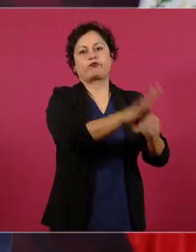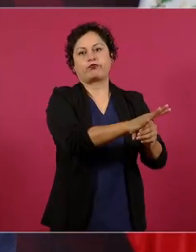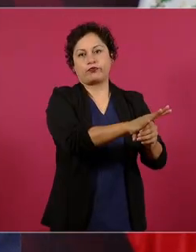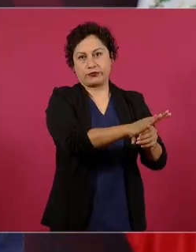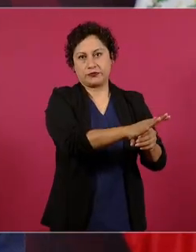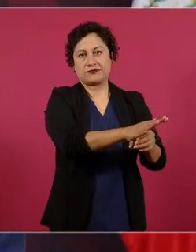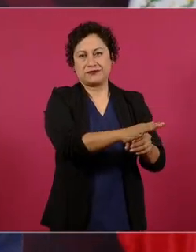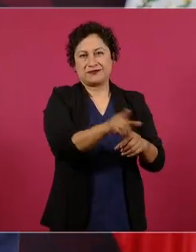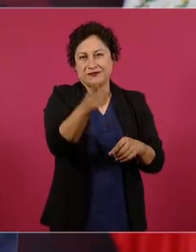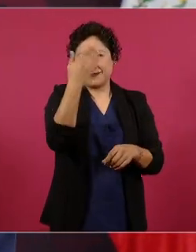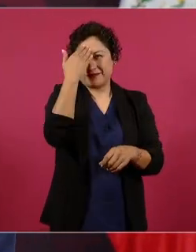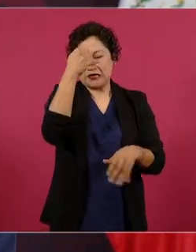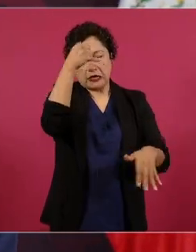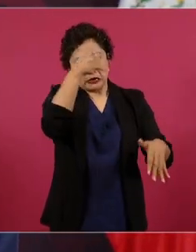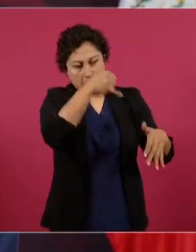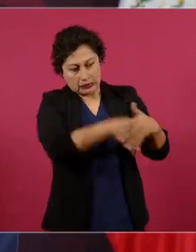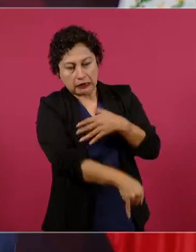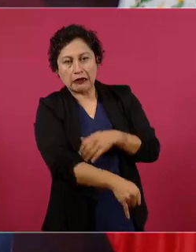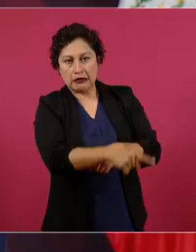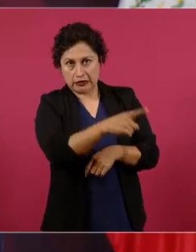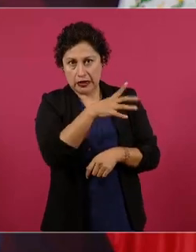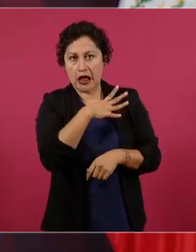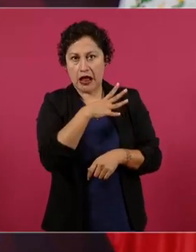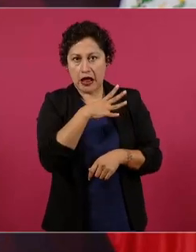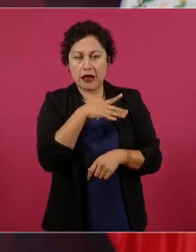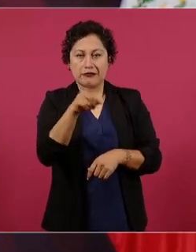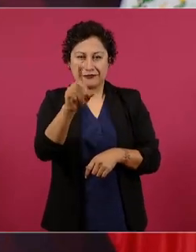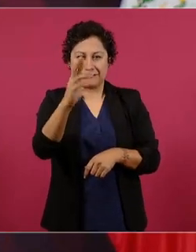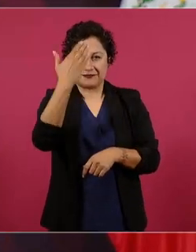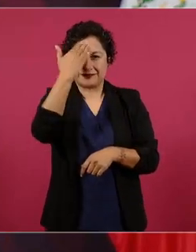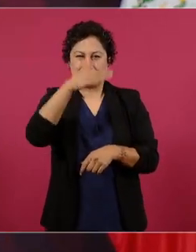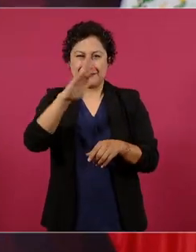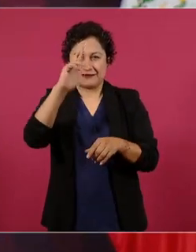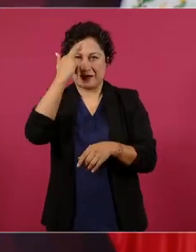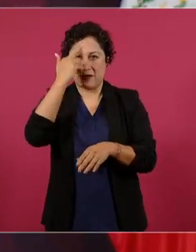fango. Ahí querían construir el nuevo aeropuerto